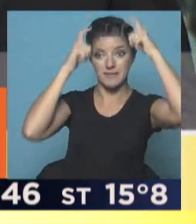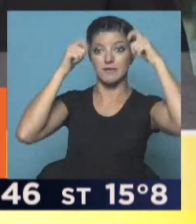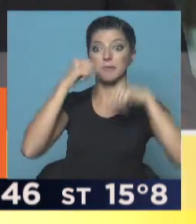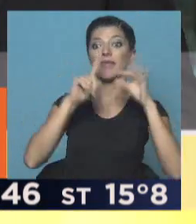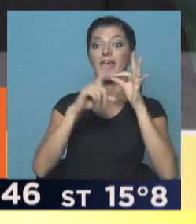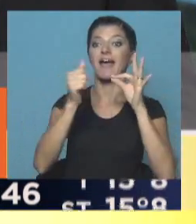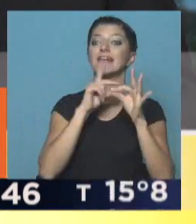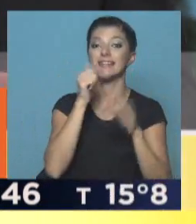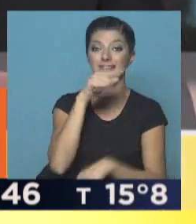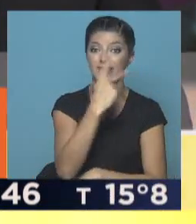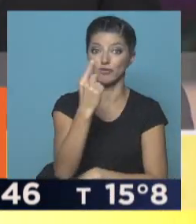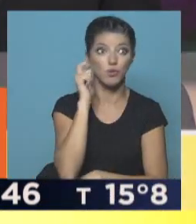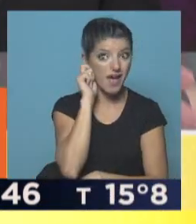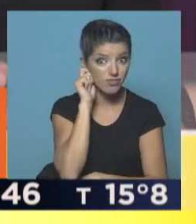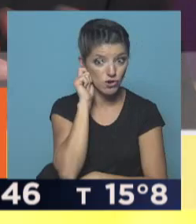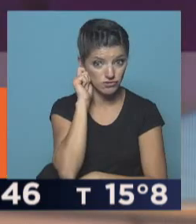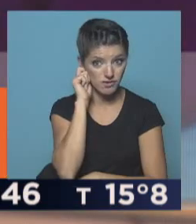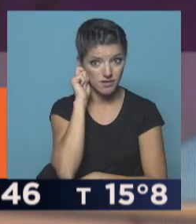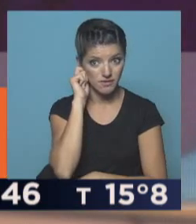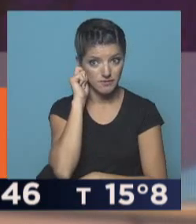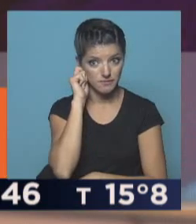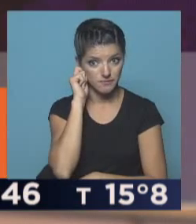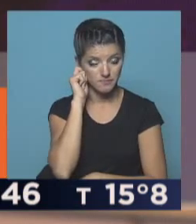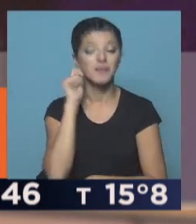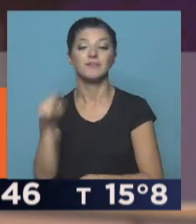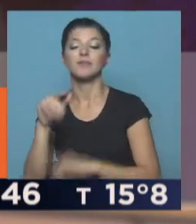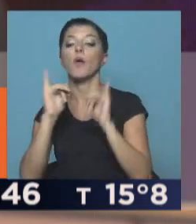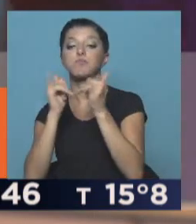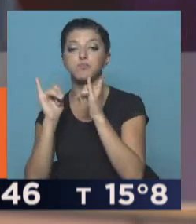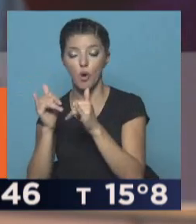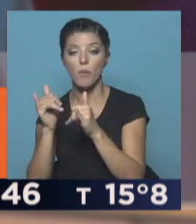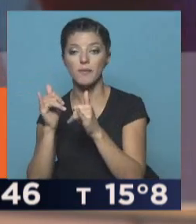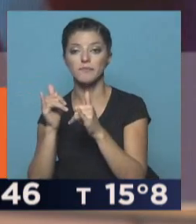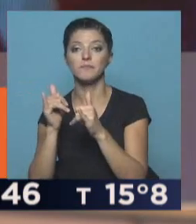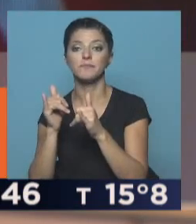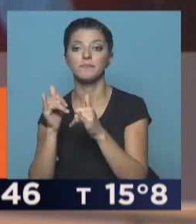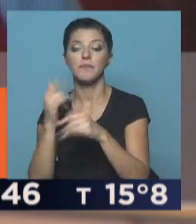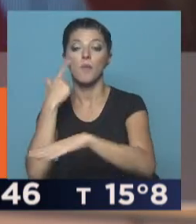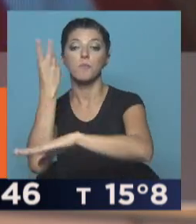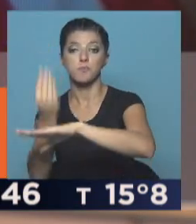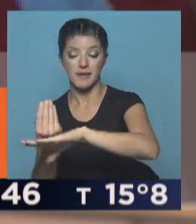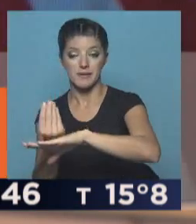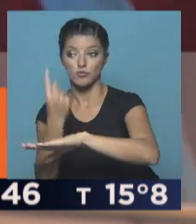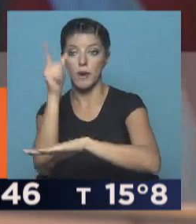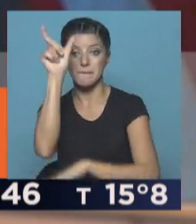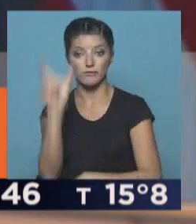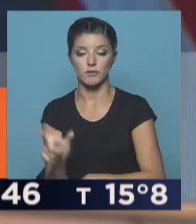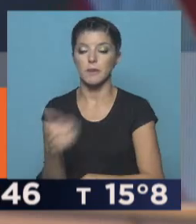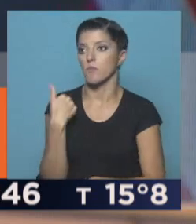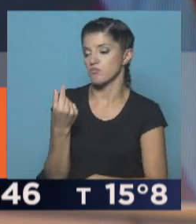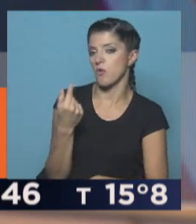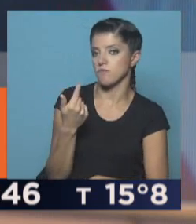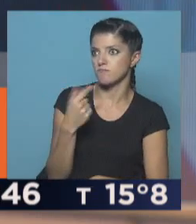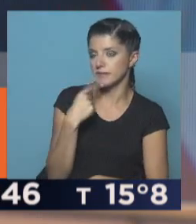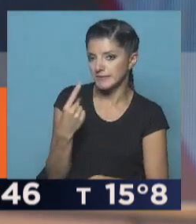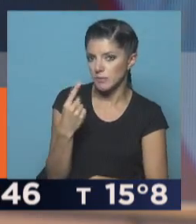tiene 31. Claro. Al-Thani. El príncipe joven de la Casa Saud es alguien que uno dice, bueno,